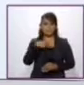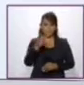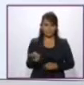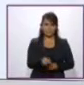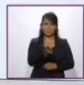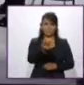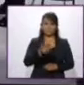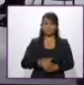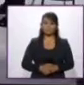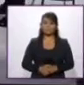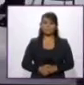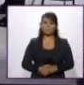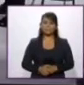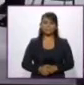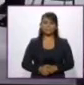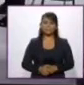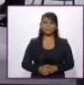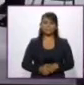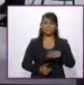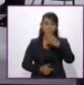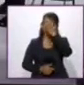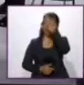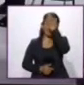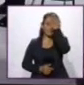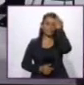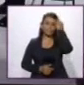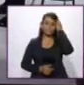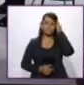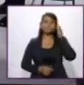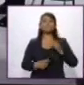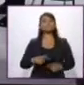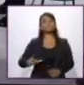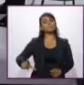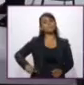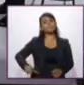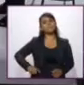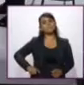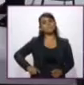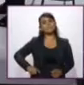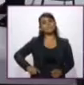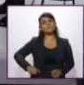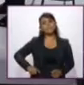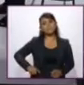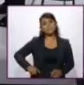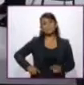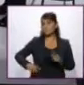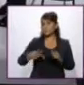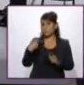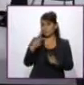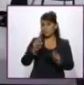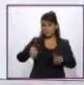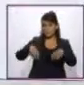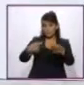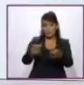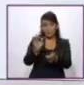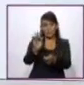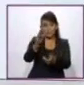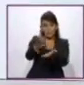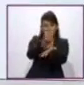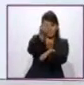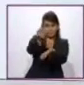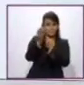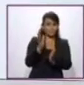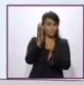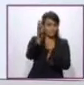candidata: ¿cuál va a ser la postura que asumirá en su gobierno, en el dado caso que el voto le favorezca, respecto